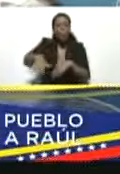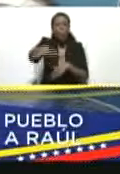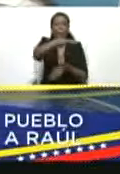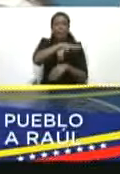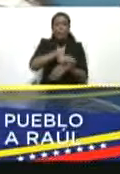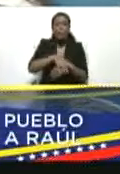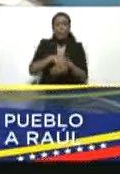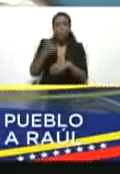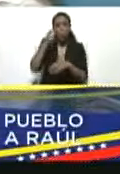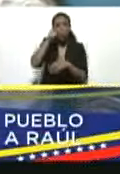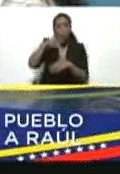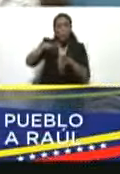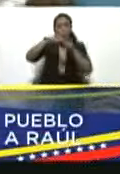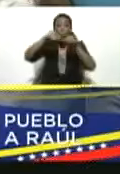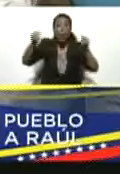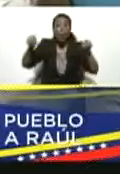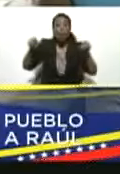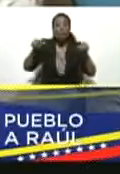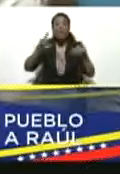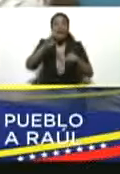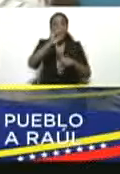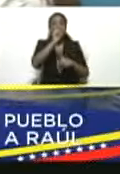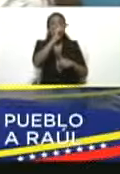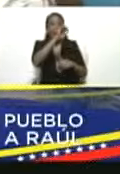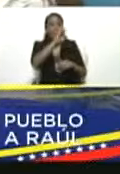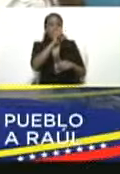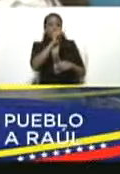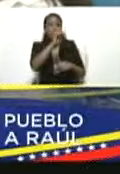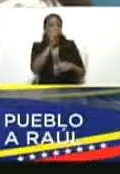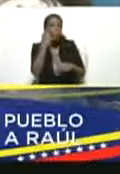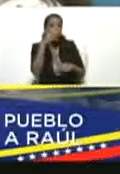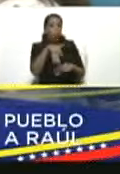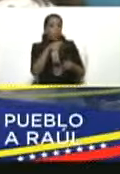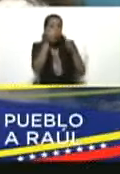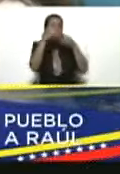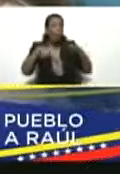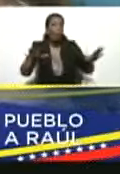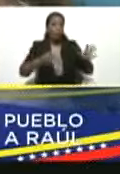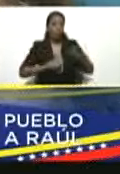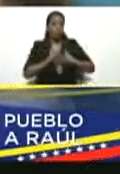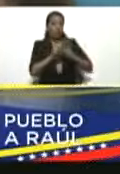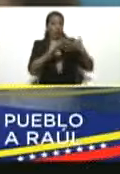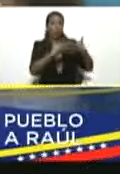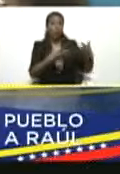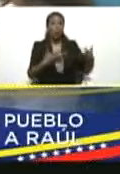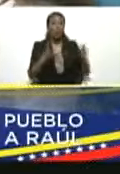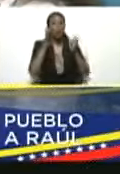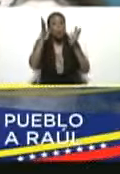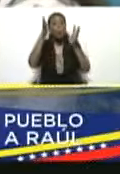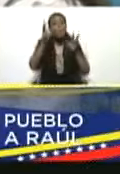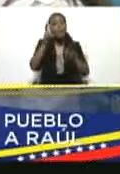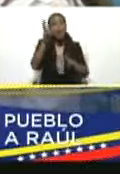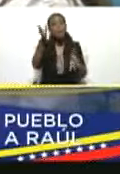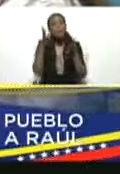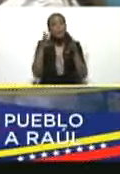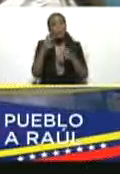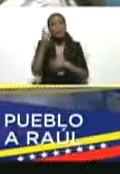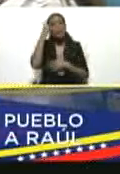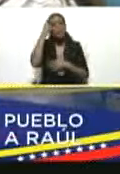ñañe la tierra del poeta Ramón palomares rumbo a la victoria del 28 de junio